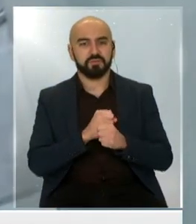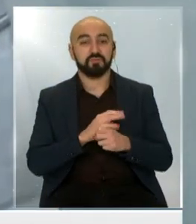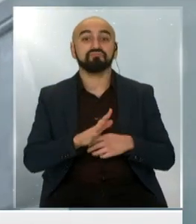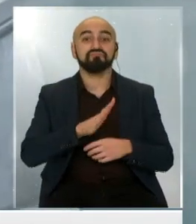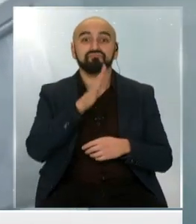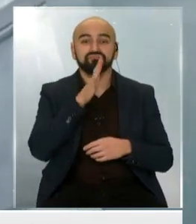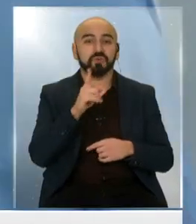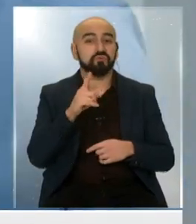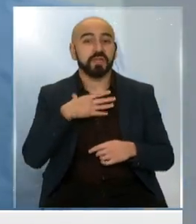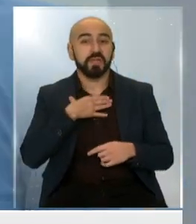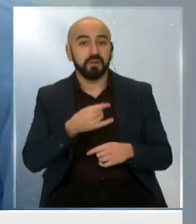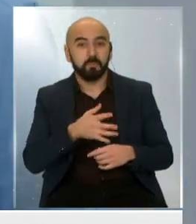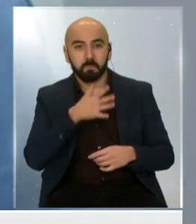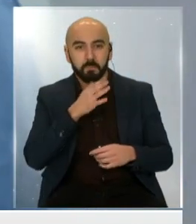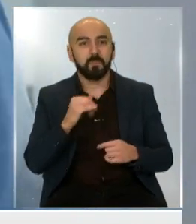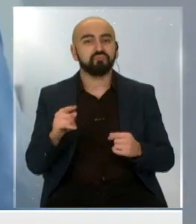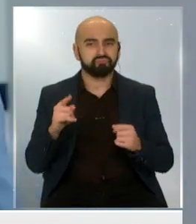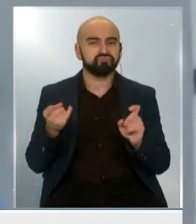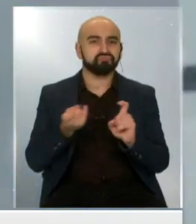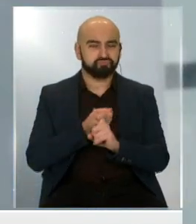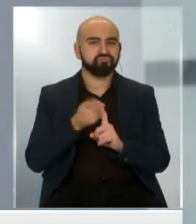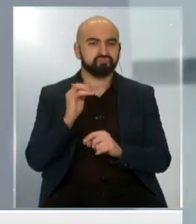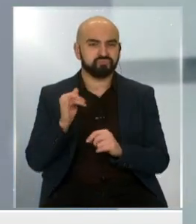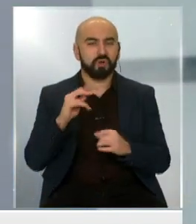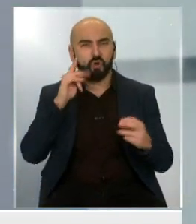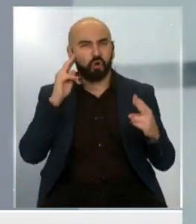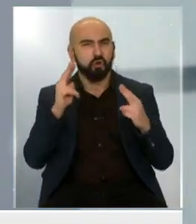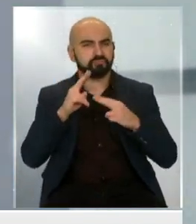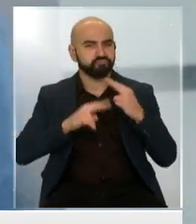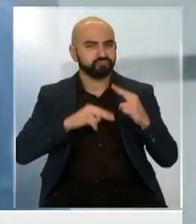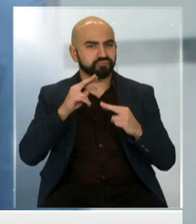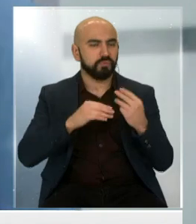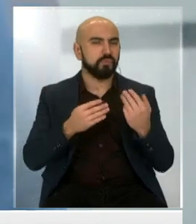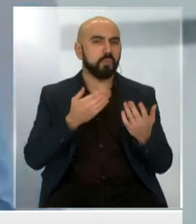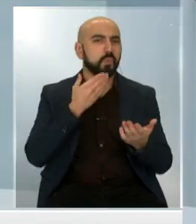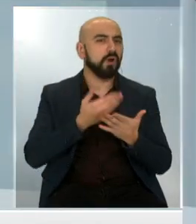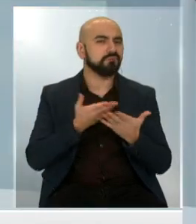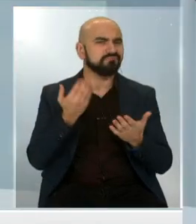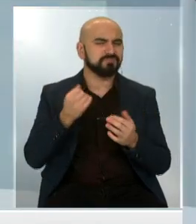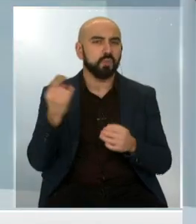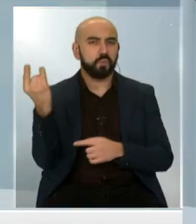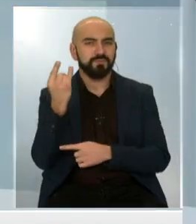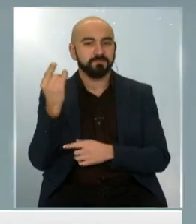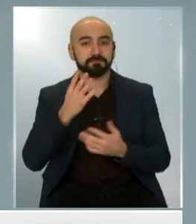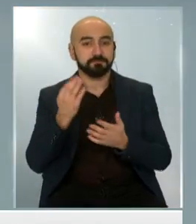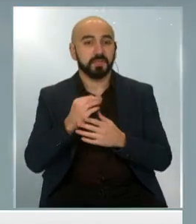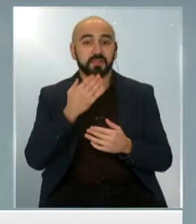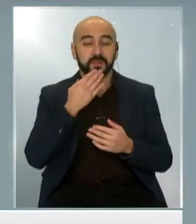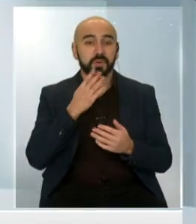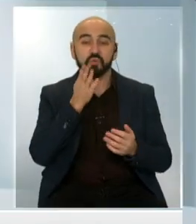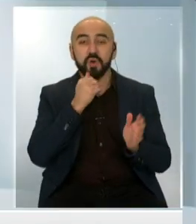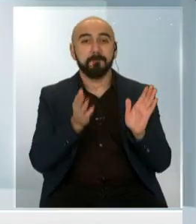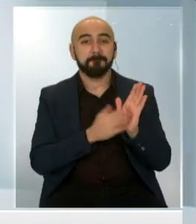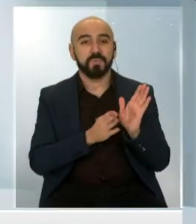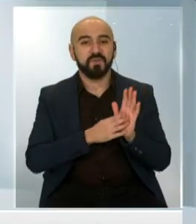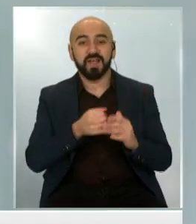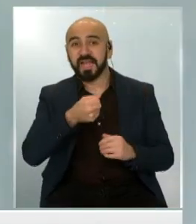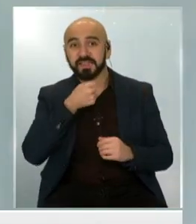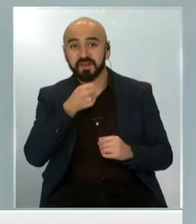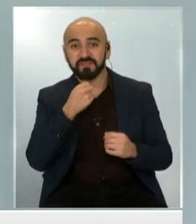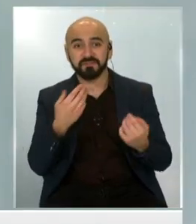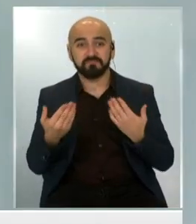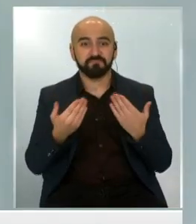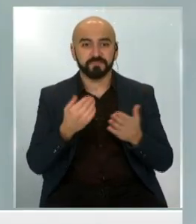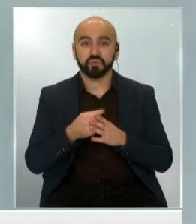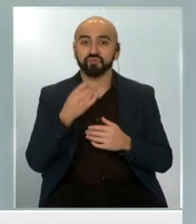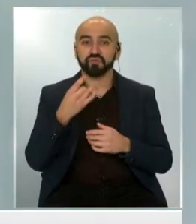de hijos, solo de una esposa que habría conocido en la universidad. Tampoco hay registro de alguna entrevista en un medio de Occidente. Solo hay